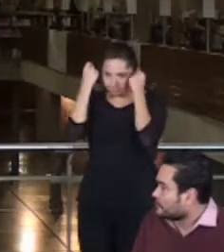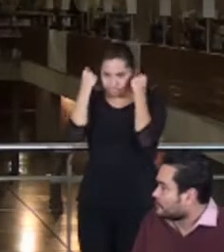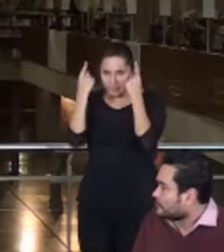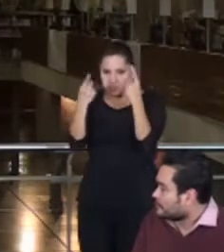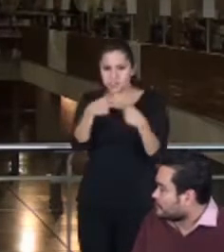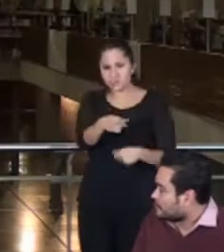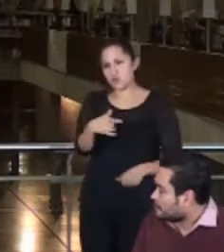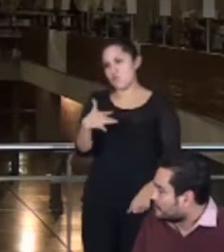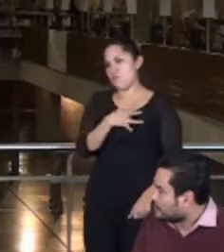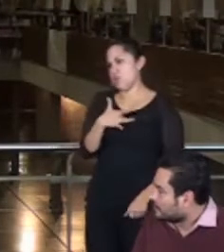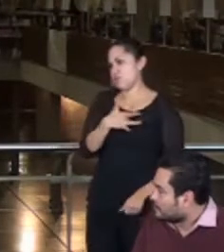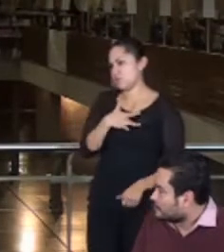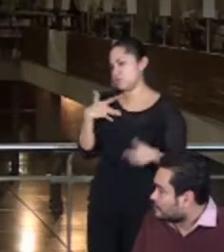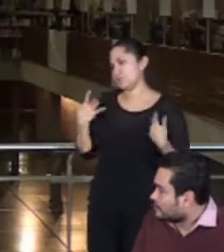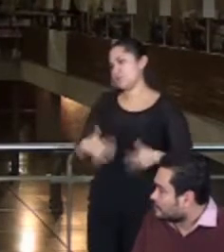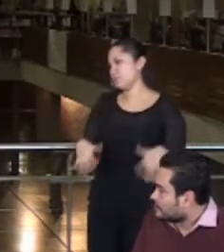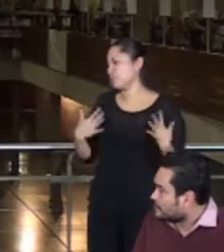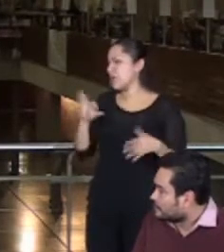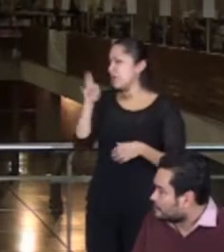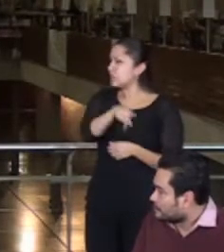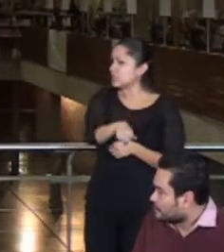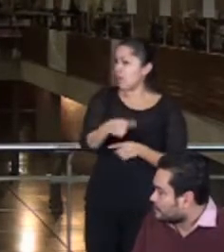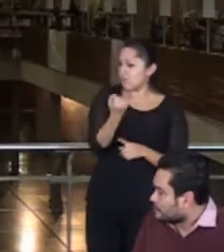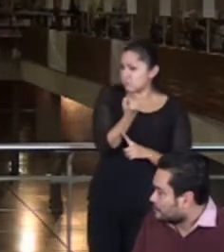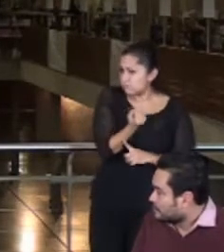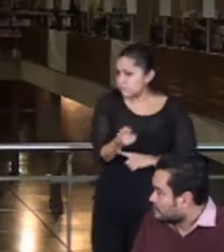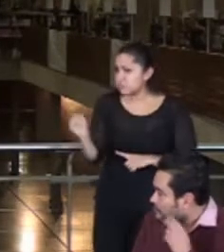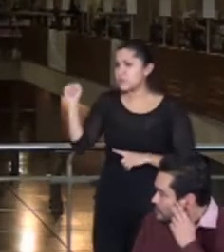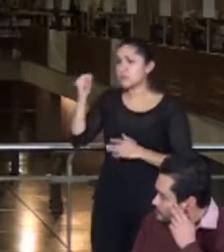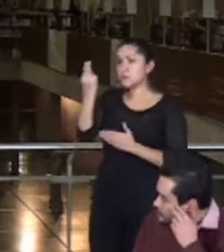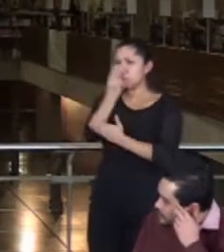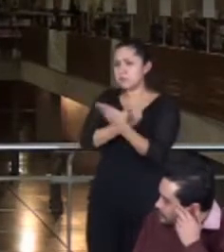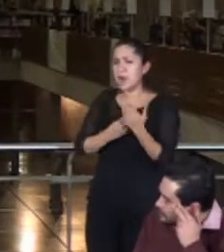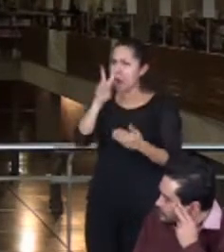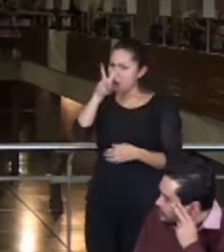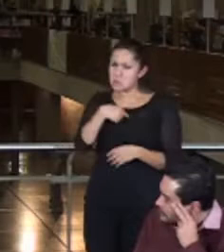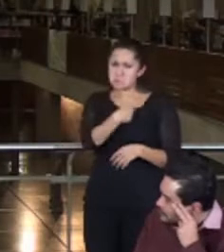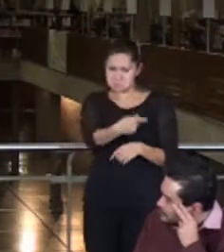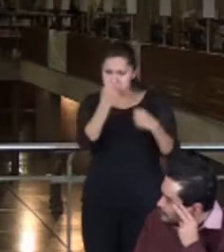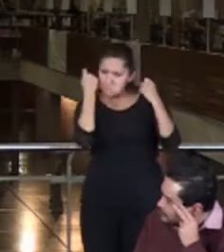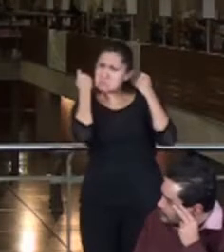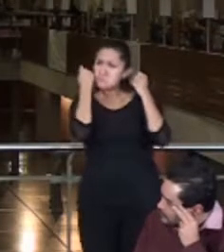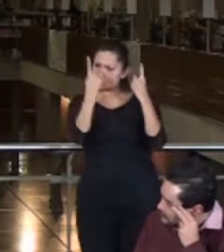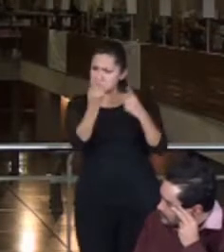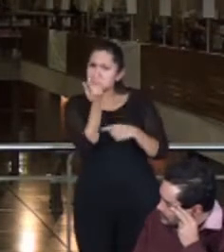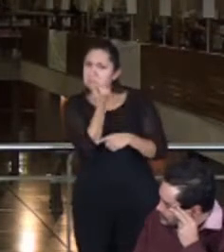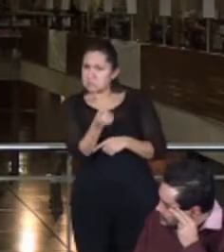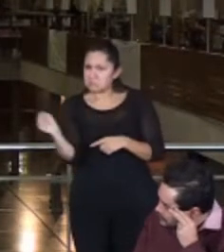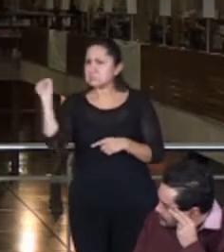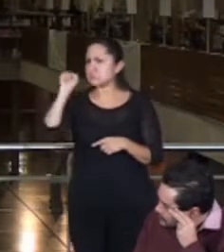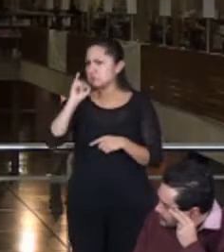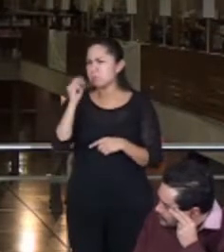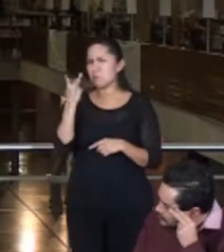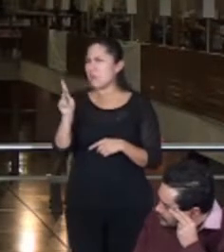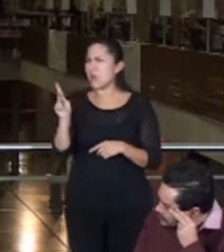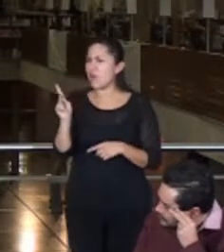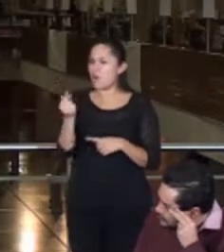persona muy talentosa diría que talento pero no tendría ningún tipo más de importancia